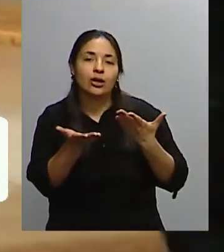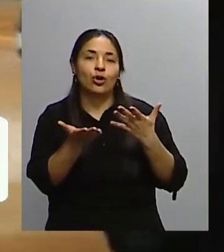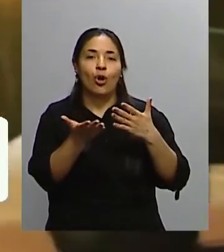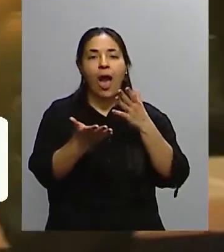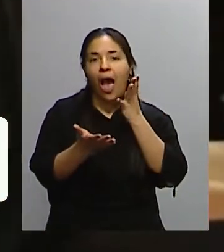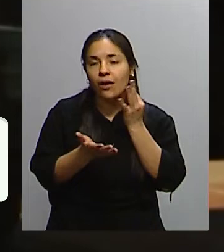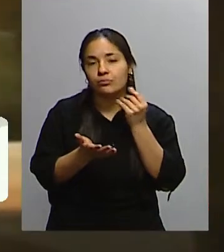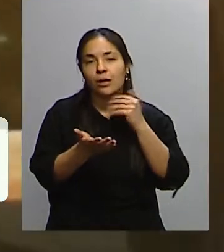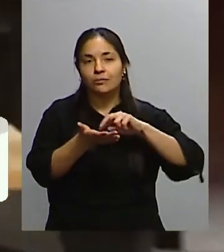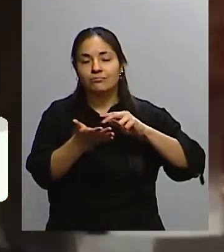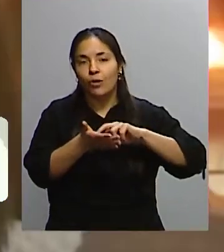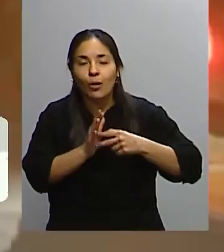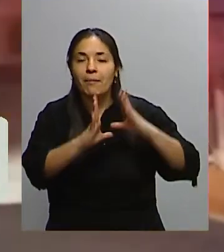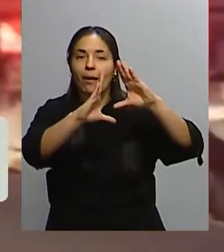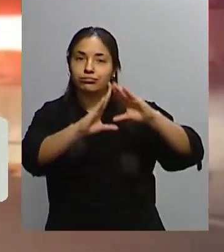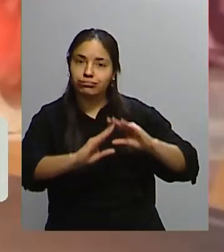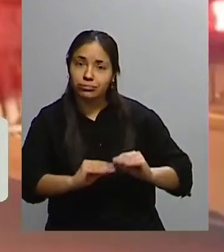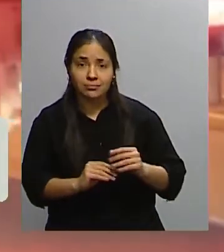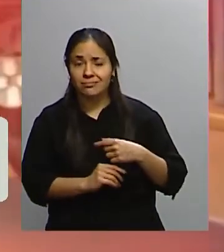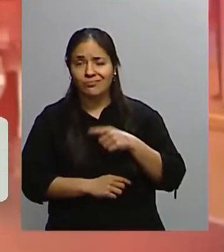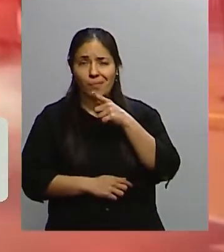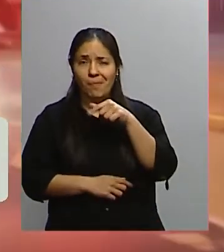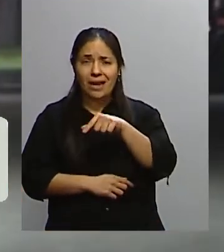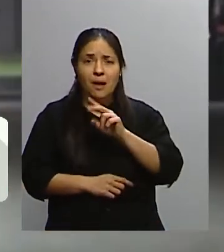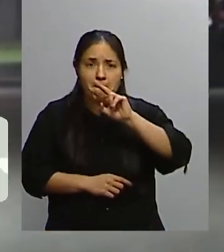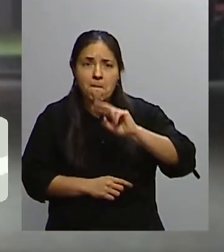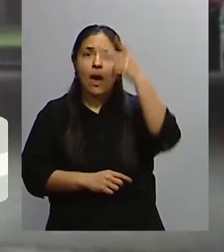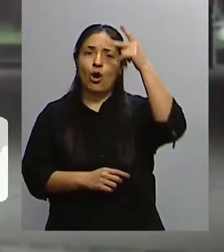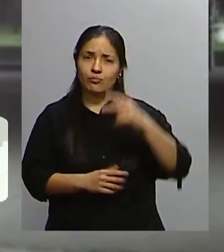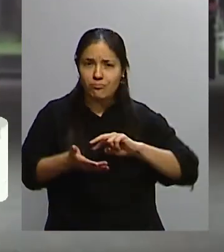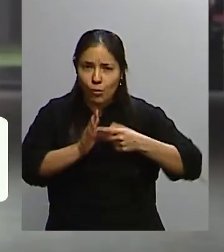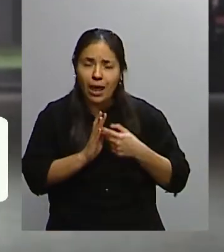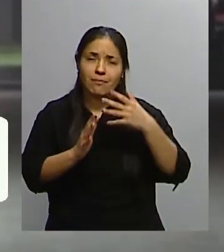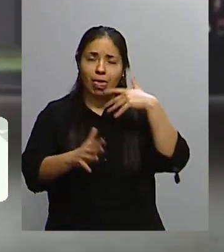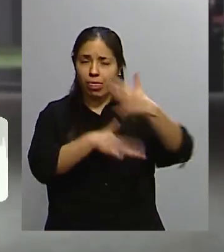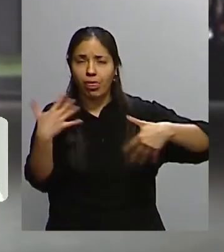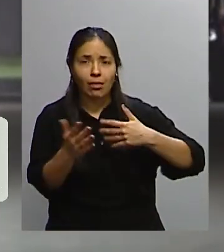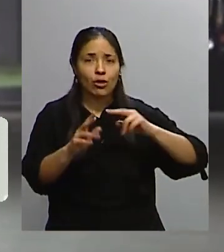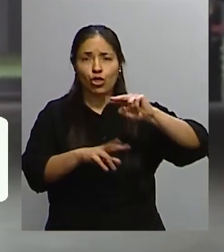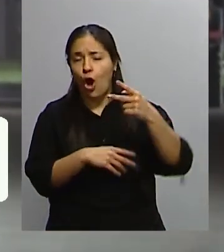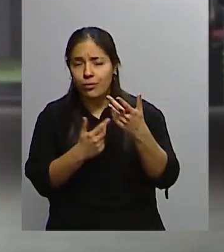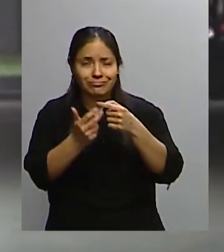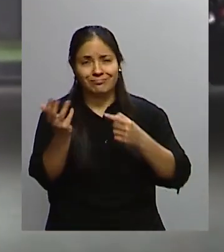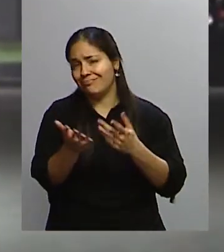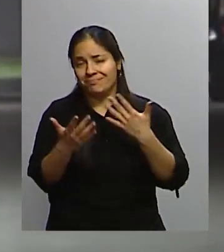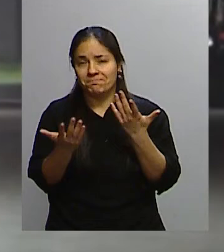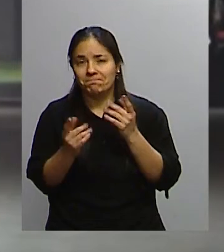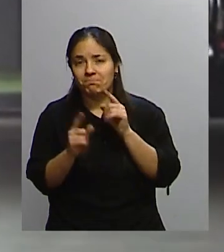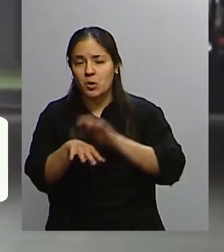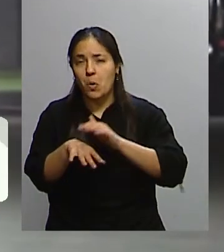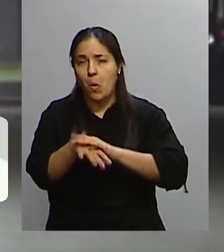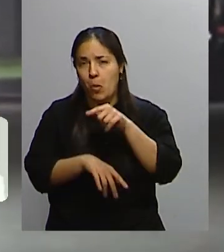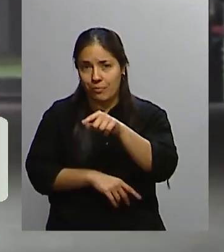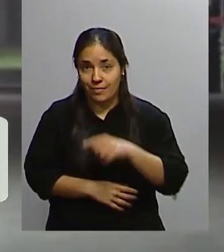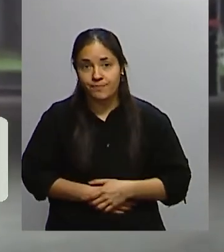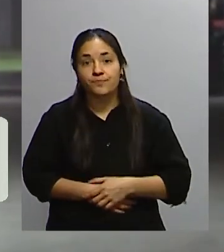dificultan el diálogo. Pero bueno, yo creo que la población chilena igual puede tener acceso a otras formas de